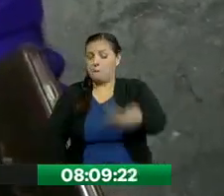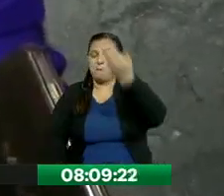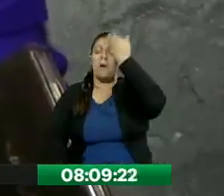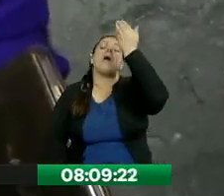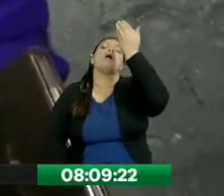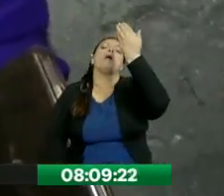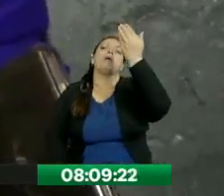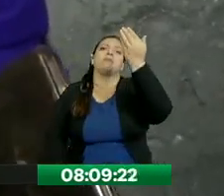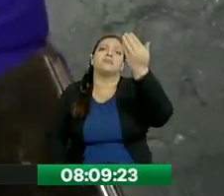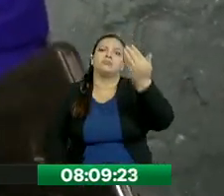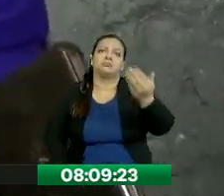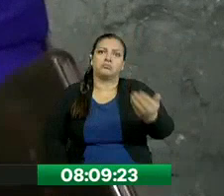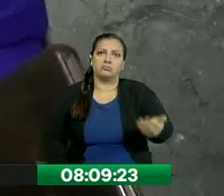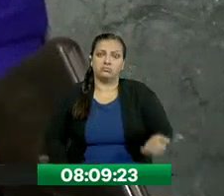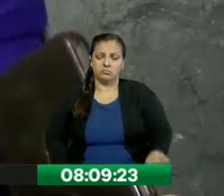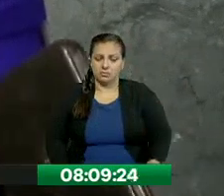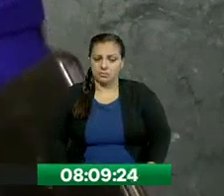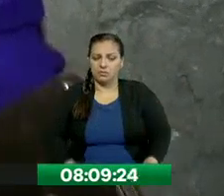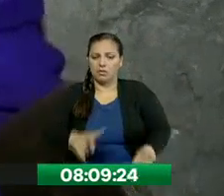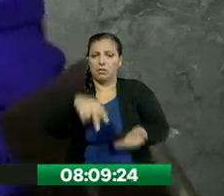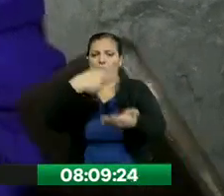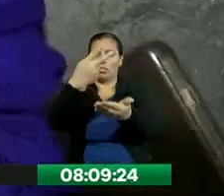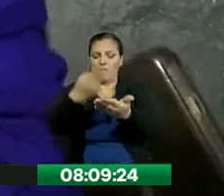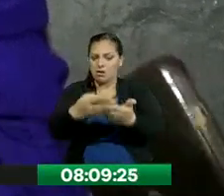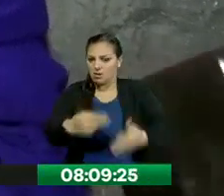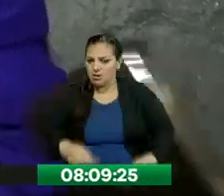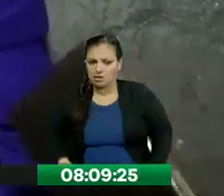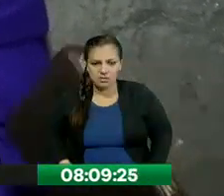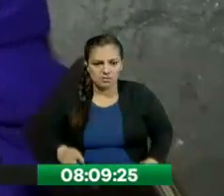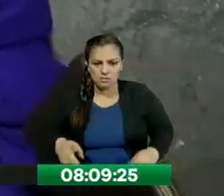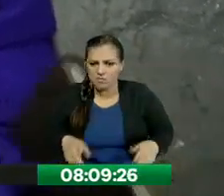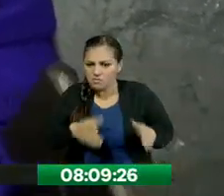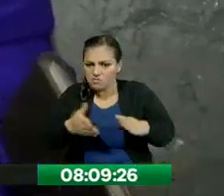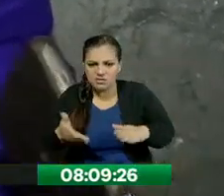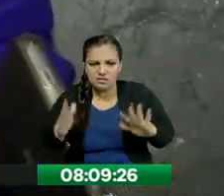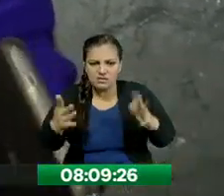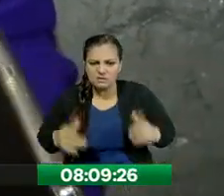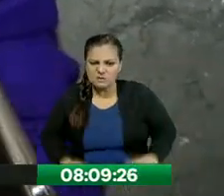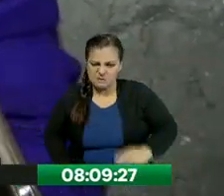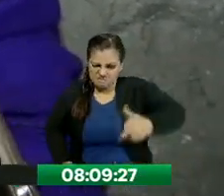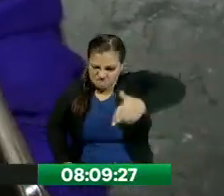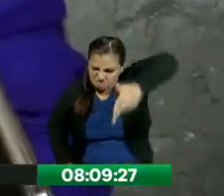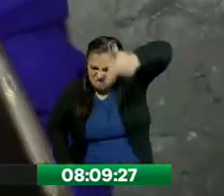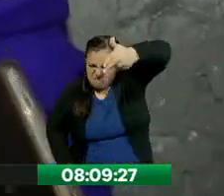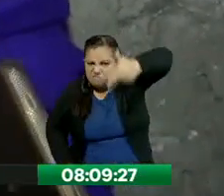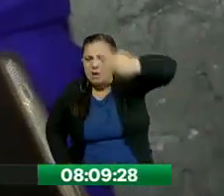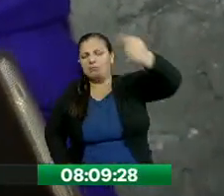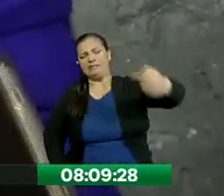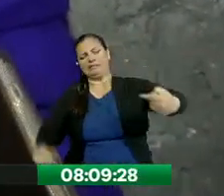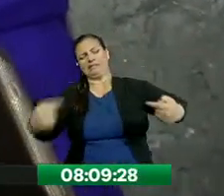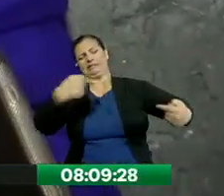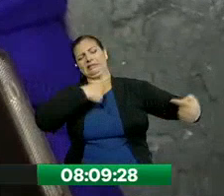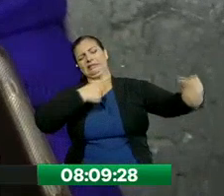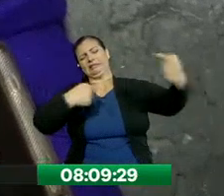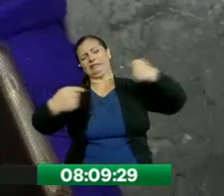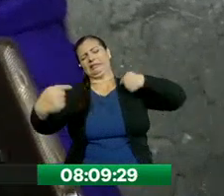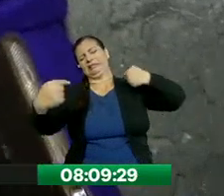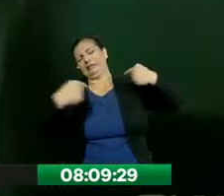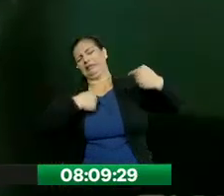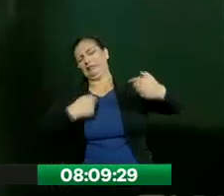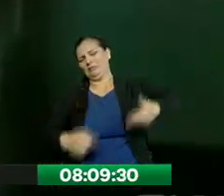ese ha golpeado y no ha muerto de ahí, entonces ha vuelto. Se ha botado bala en el pechito, en la espalda, ya ha